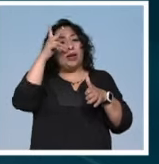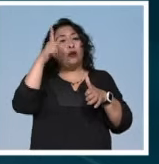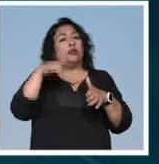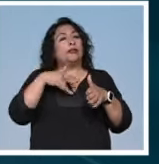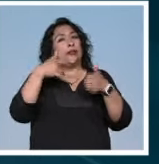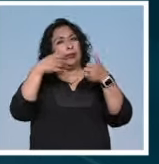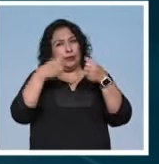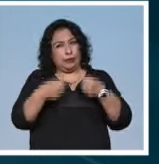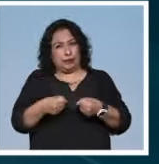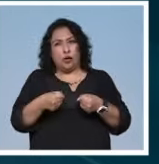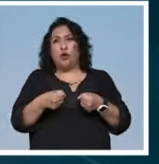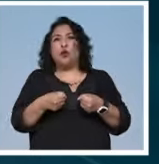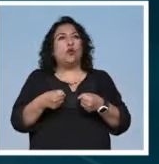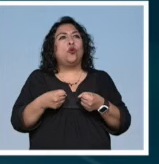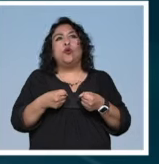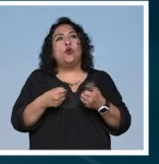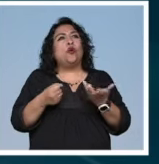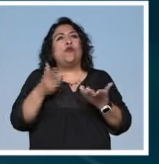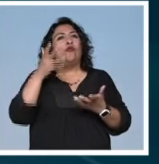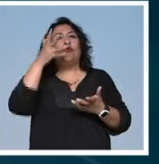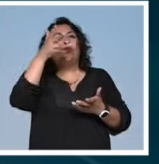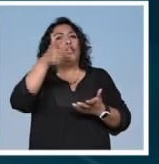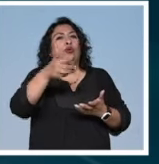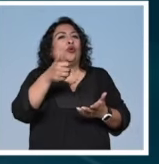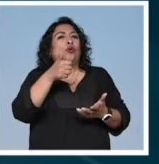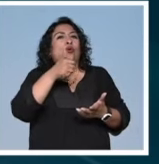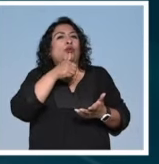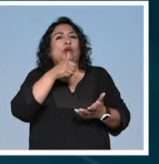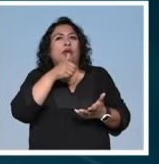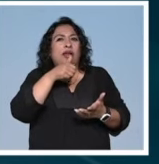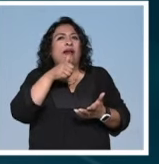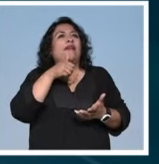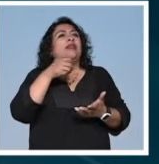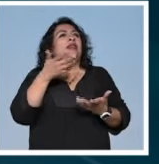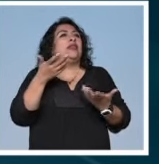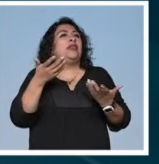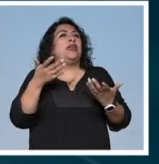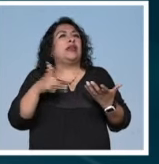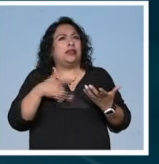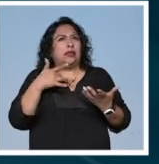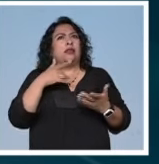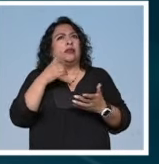encontrar un mejor futuro, de que van a encontrar su lugar en el mundo,